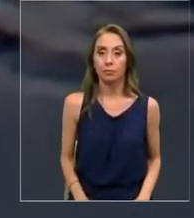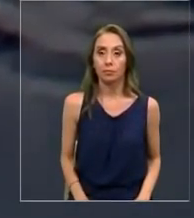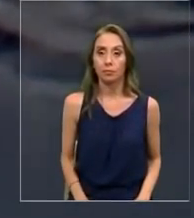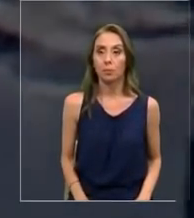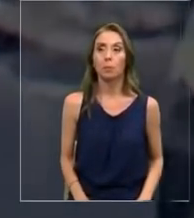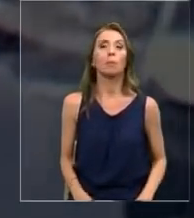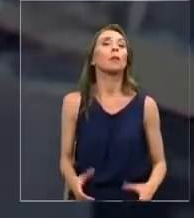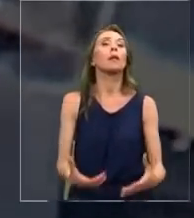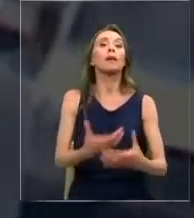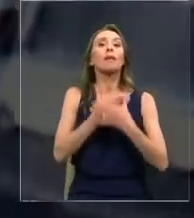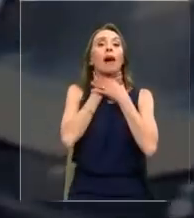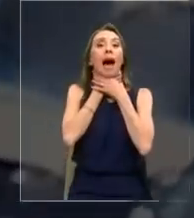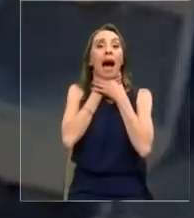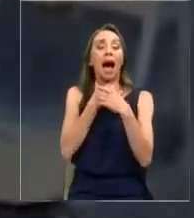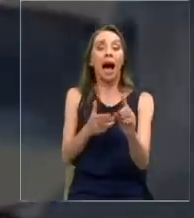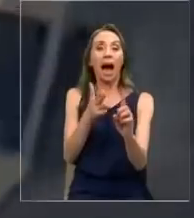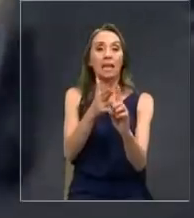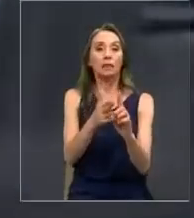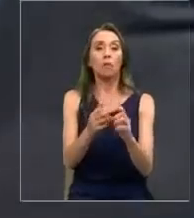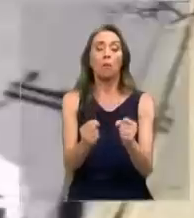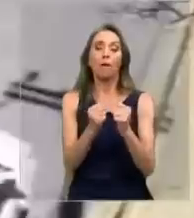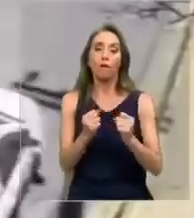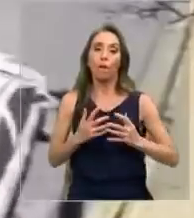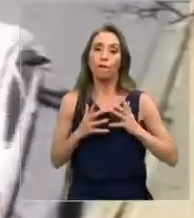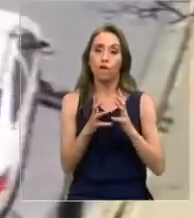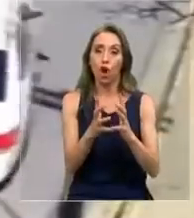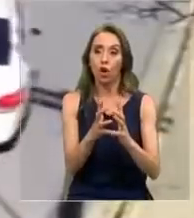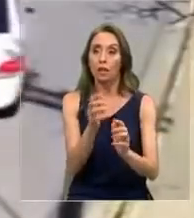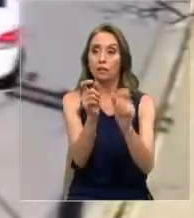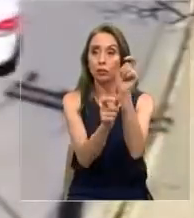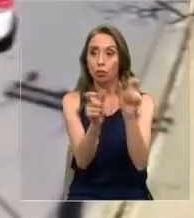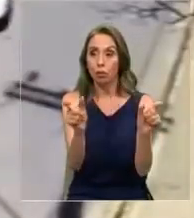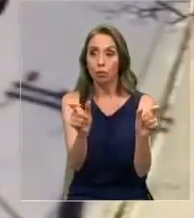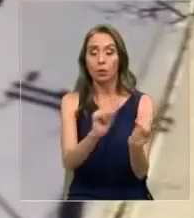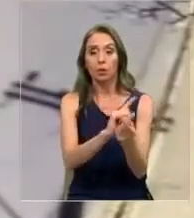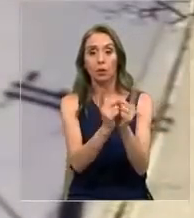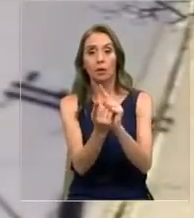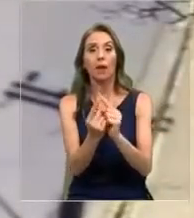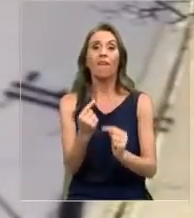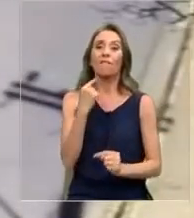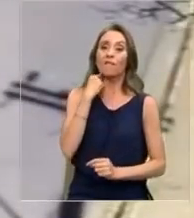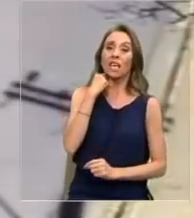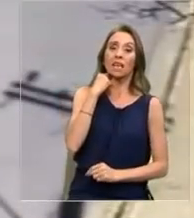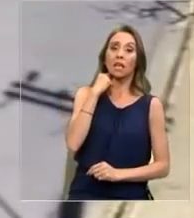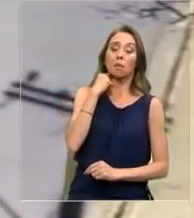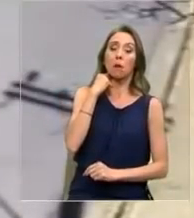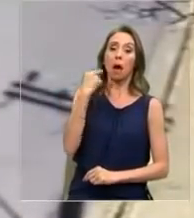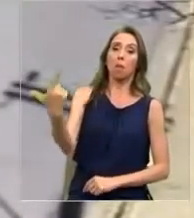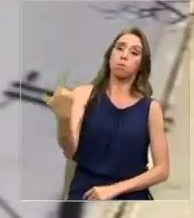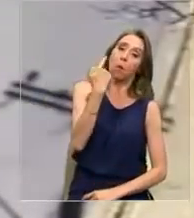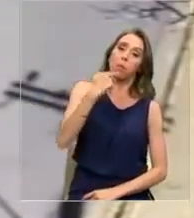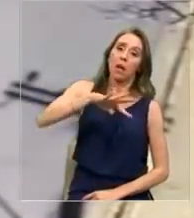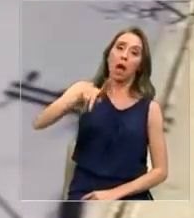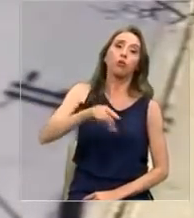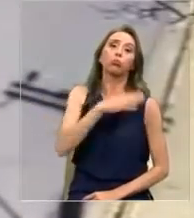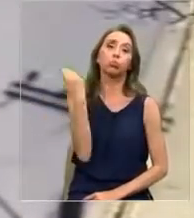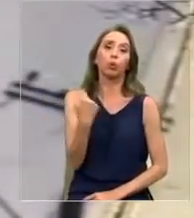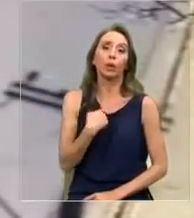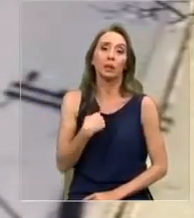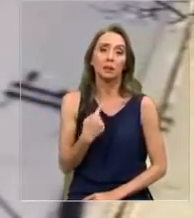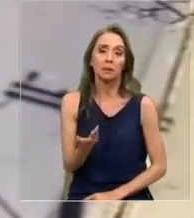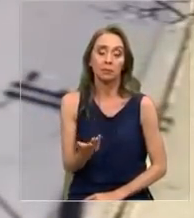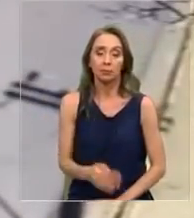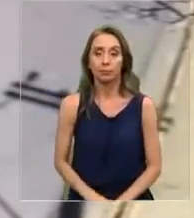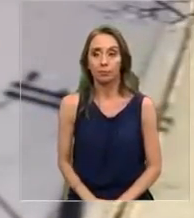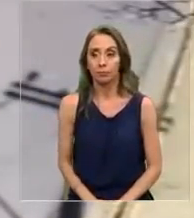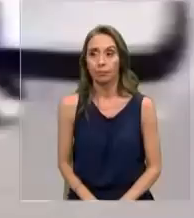Y los asaltos se han tornado cada vez más violentos, incluso varios de ellos han terminado con las víctimas fallecidas a causa de la acción de